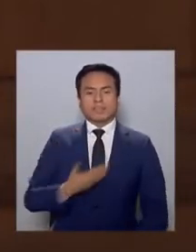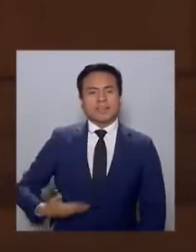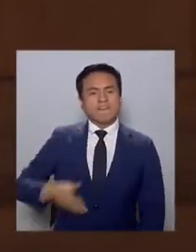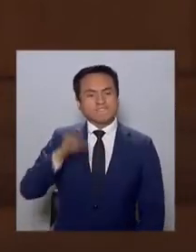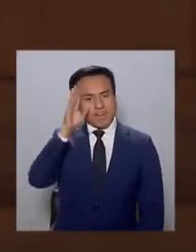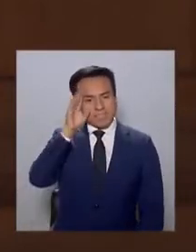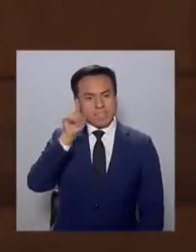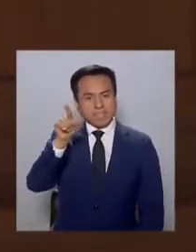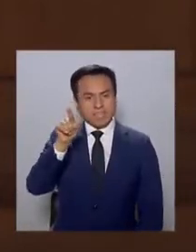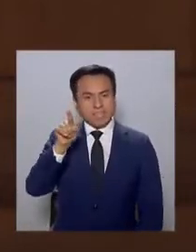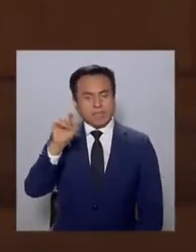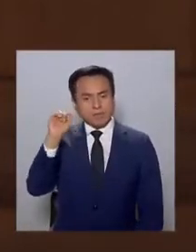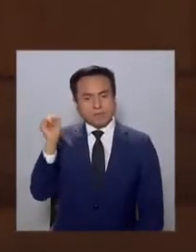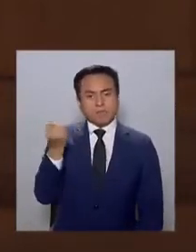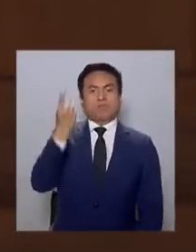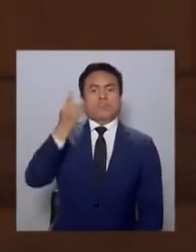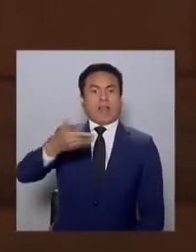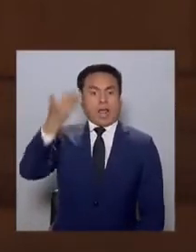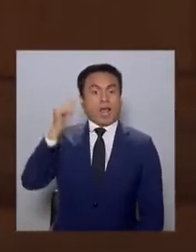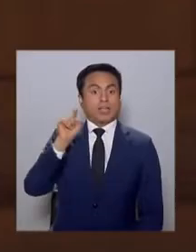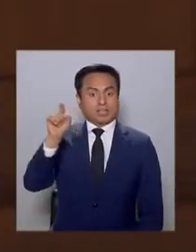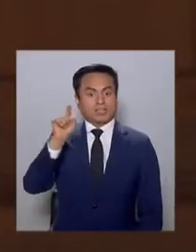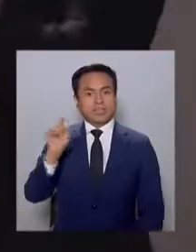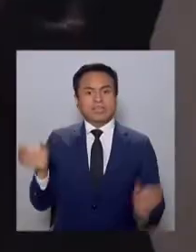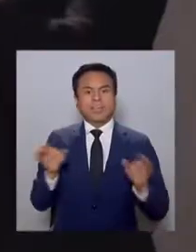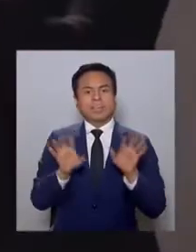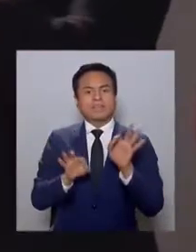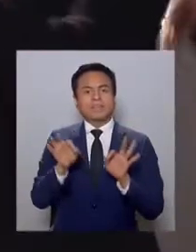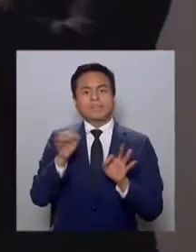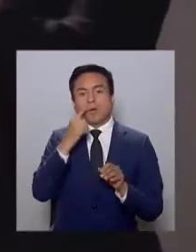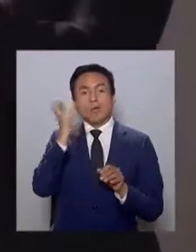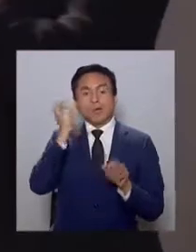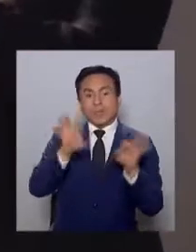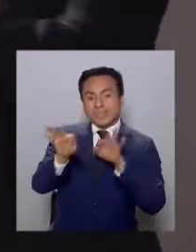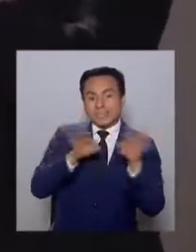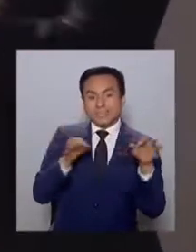Bachelet, que fue pionera también en un gabinete paritario.